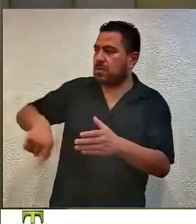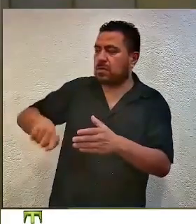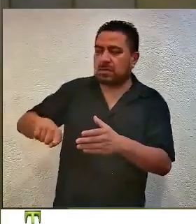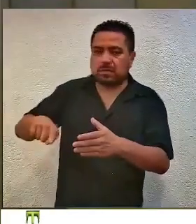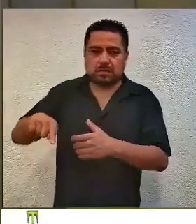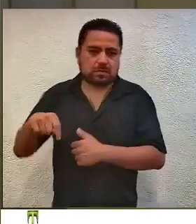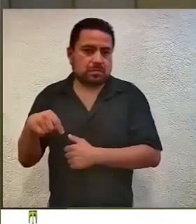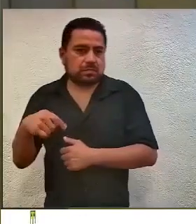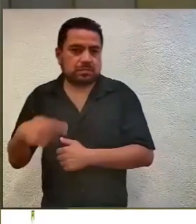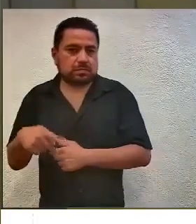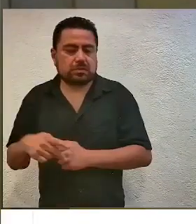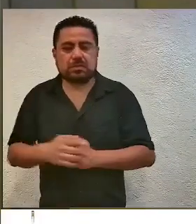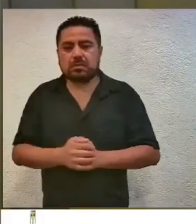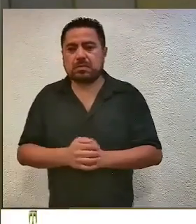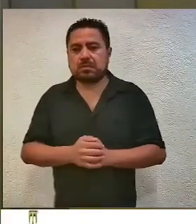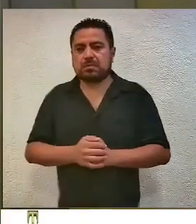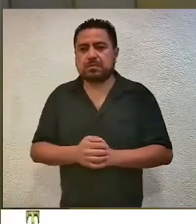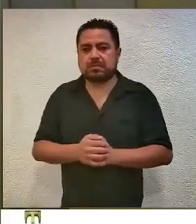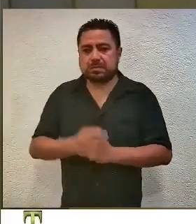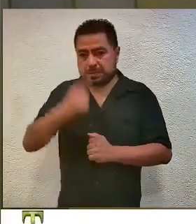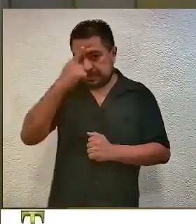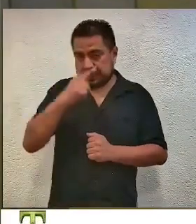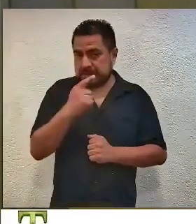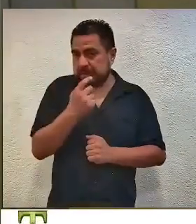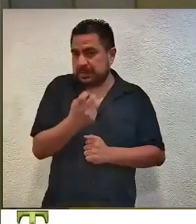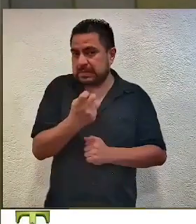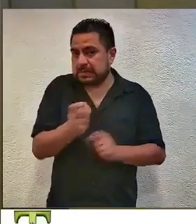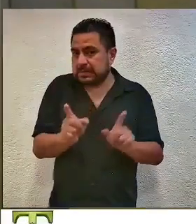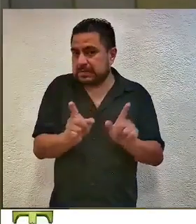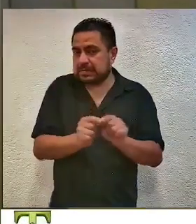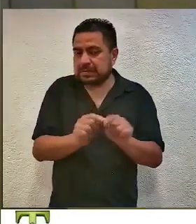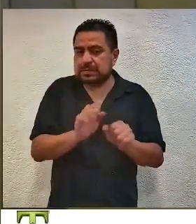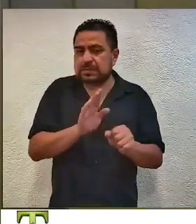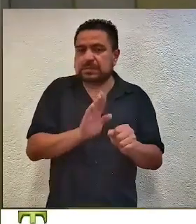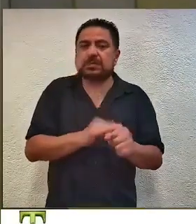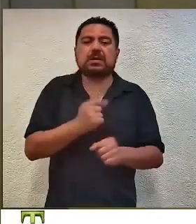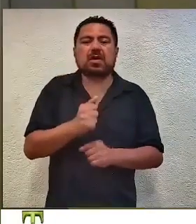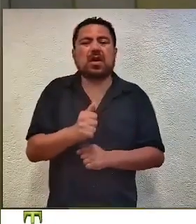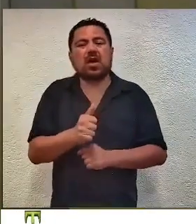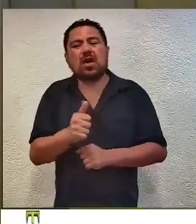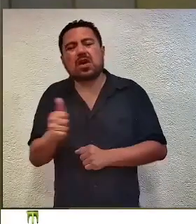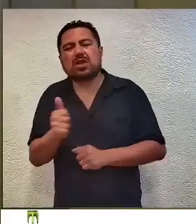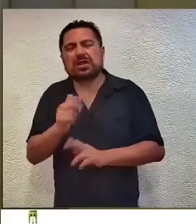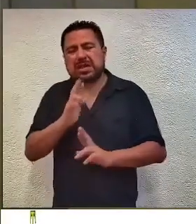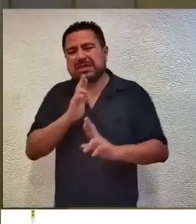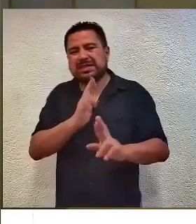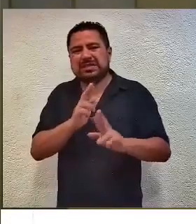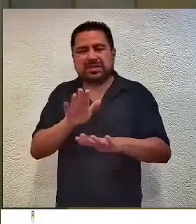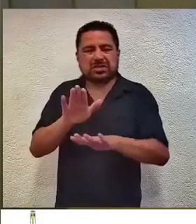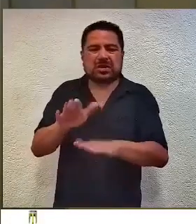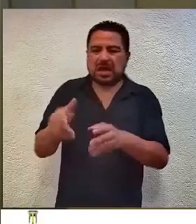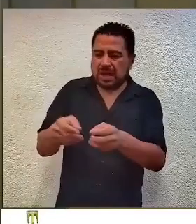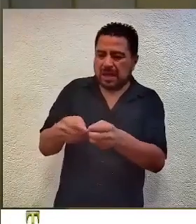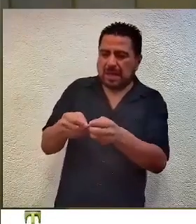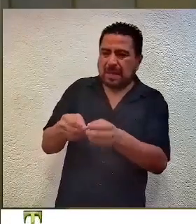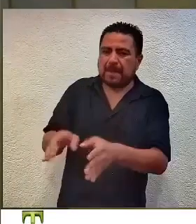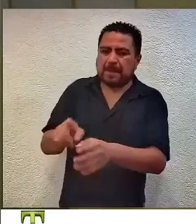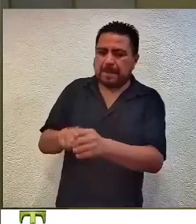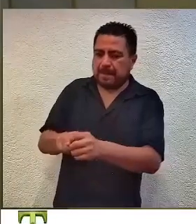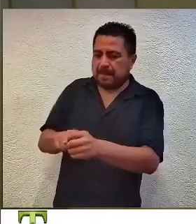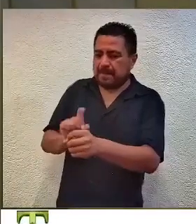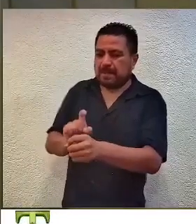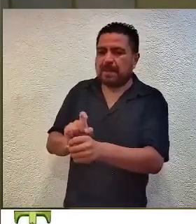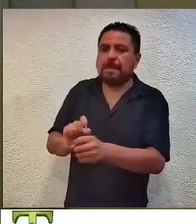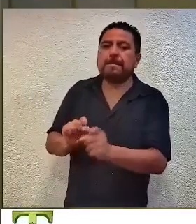partido. Para ese efecto, por cuanto a lo que resolvió sobre la pérdida de la militancia,